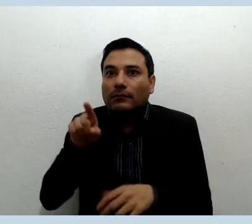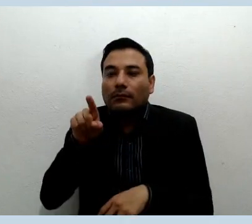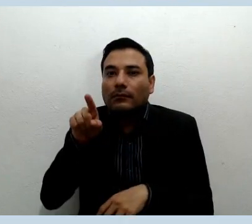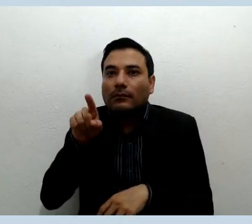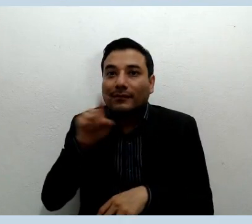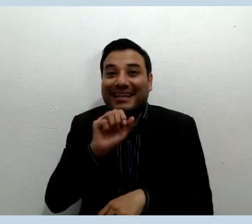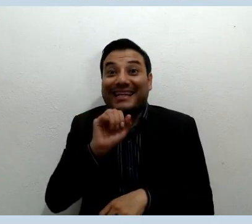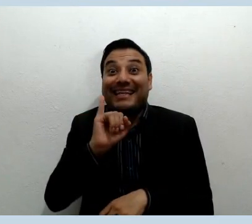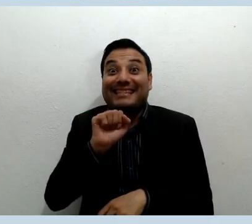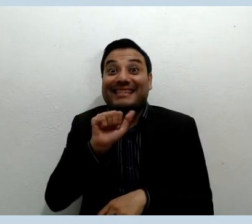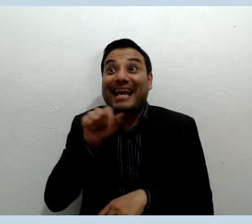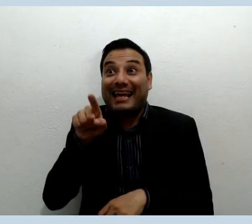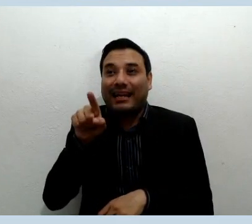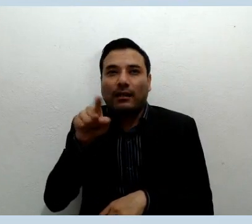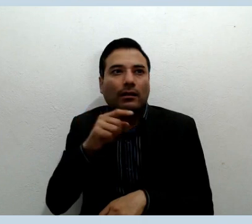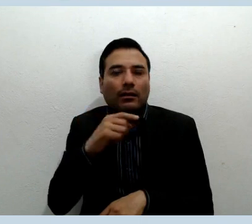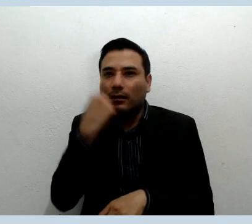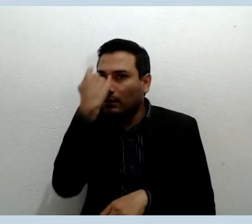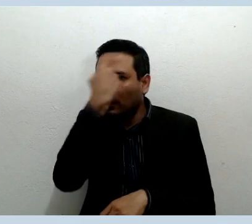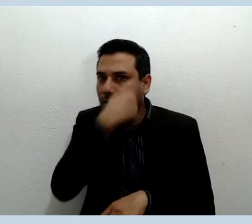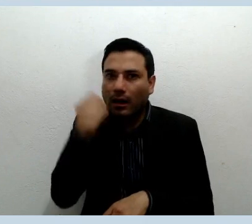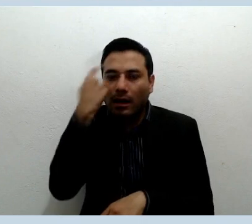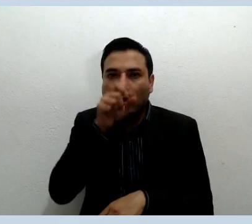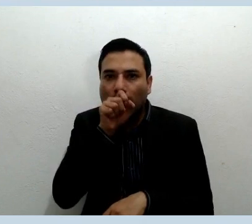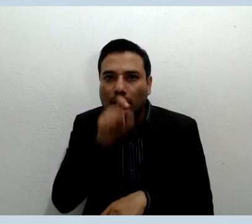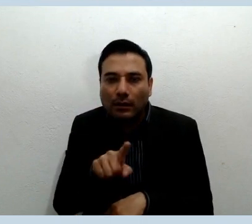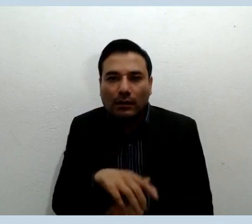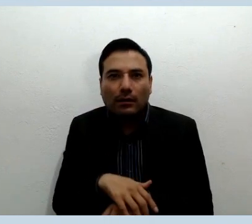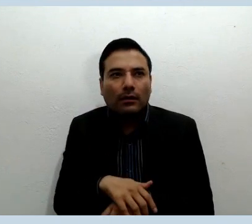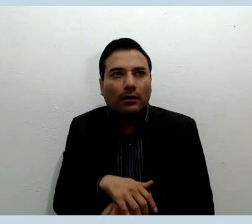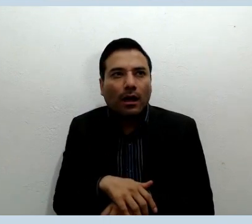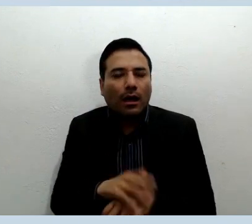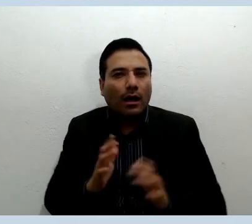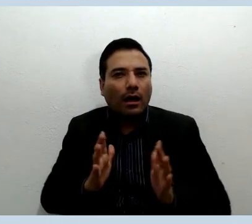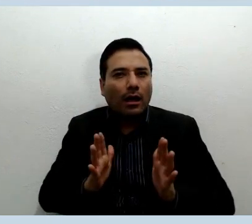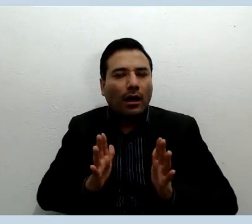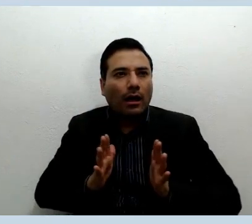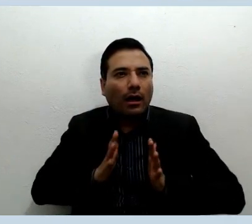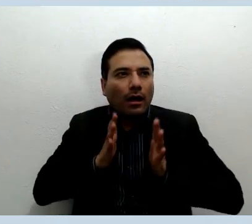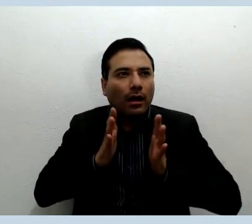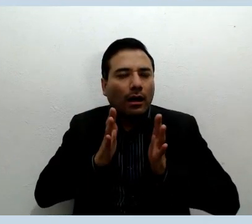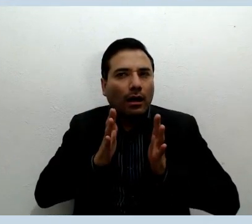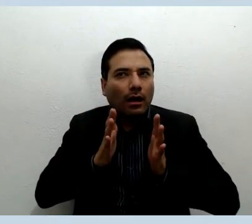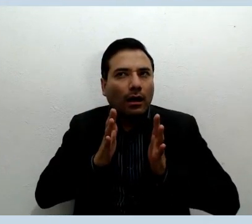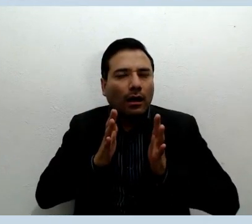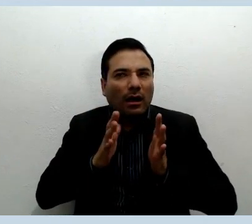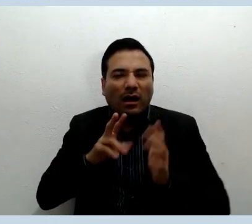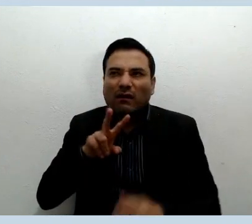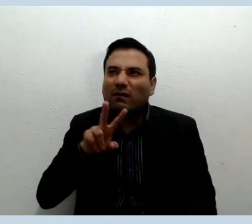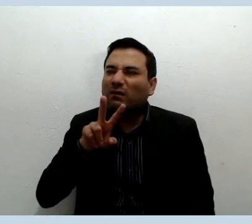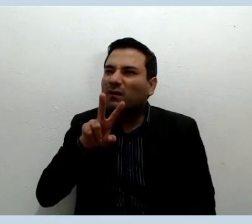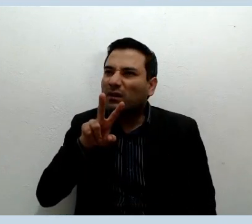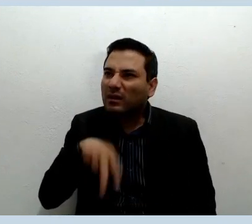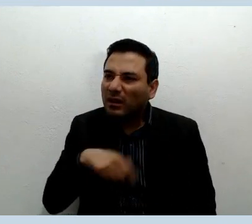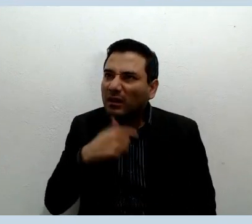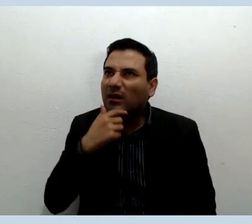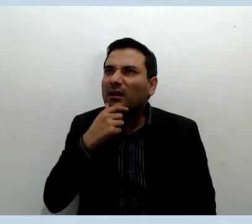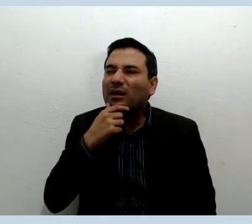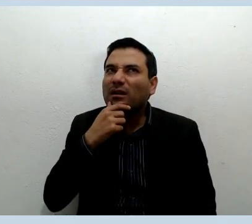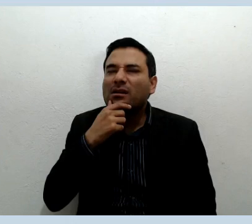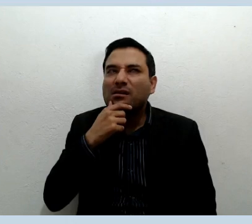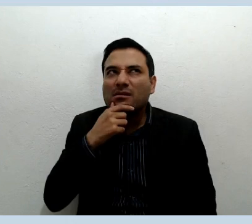Isa la puso Simón dijo Es verdad como que eh curs él también cursó ciertas materias y en ese